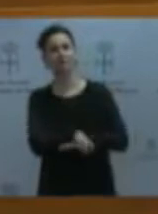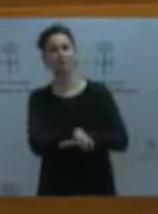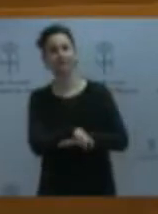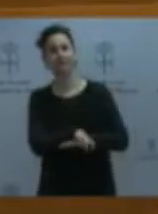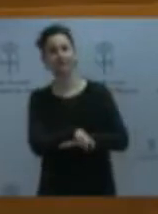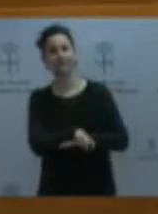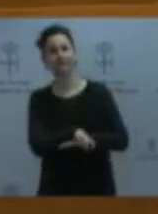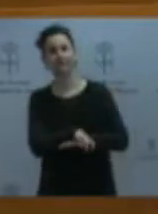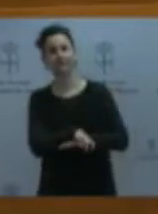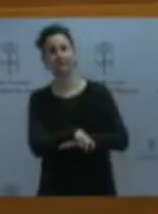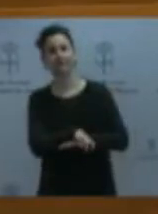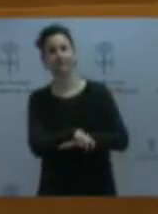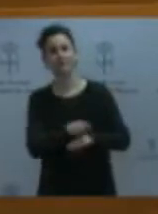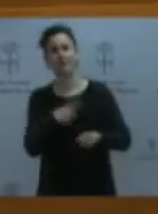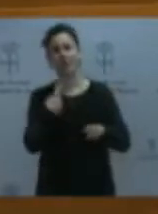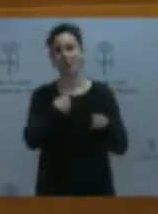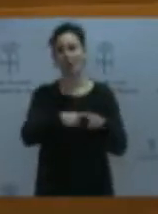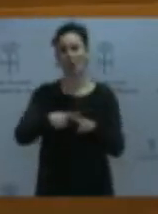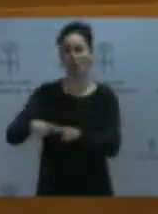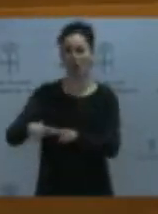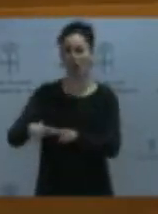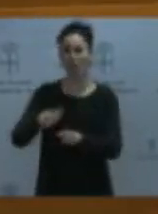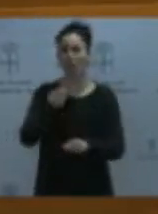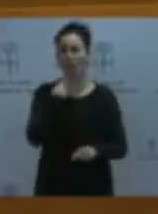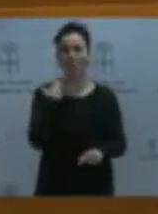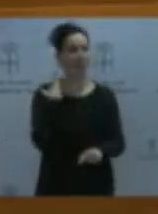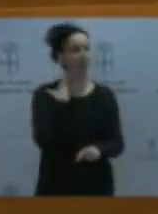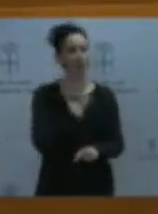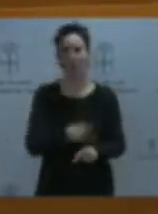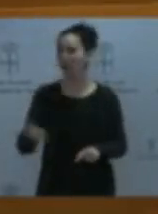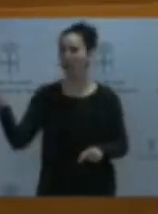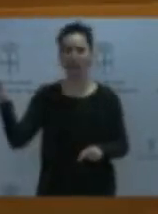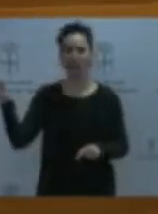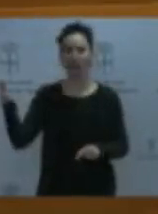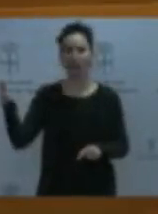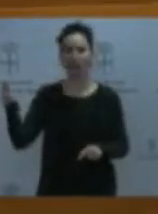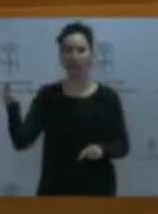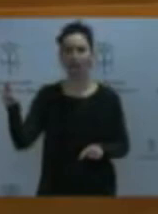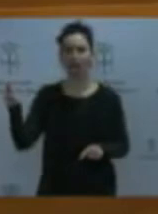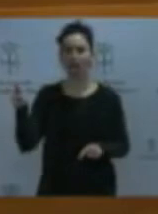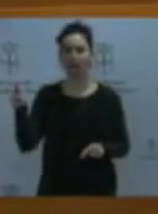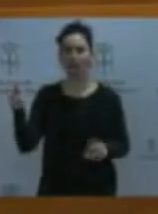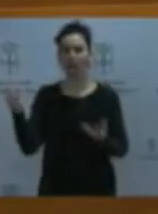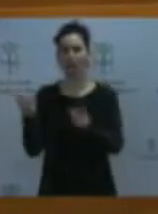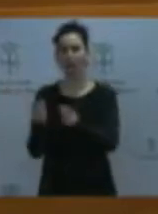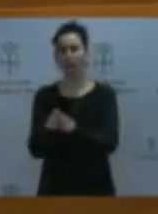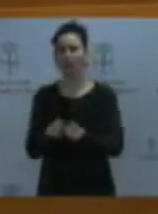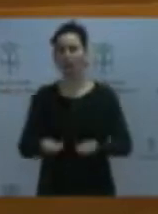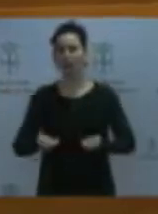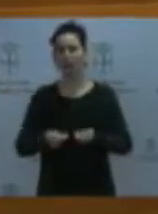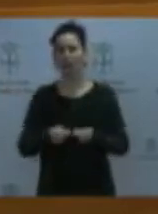no. Aquí, junto a sus socios en Asturias, con el Partido Socialista.